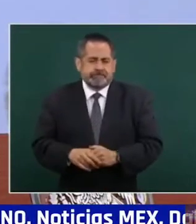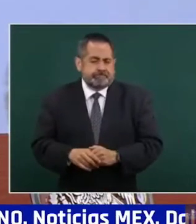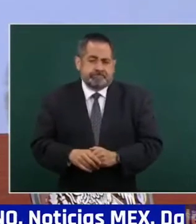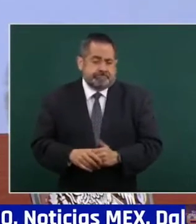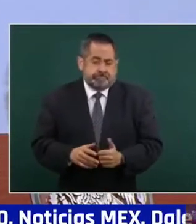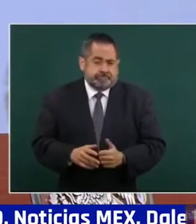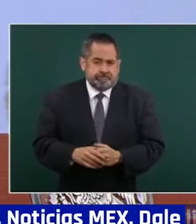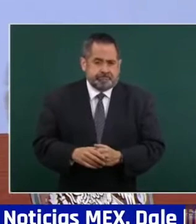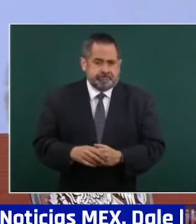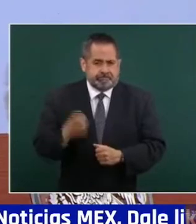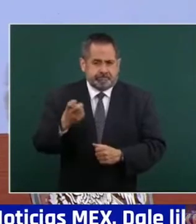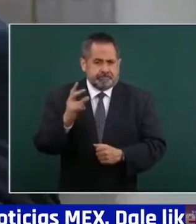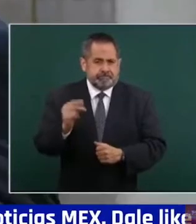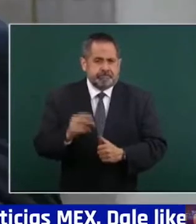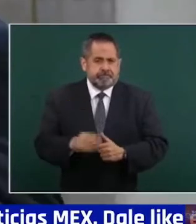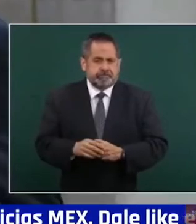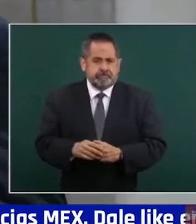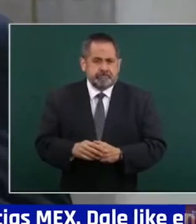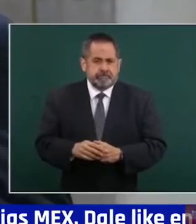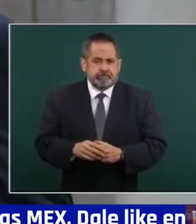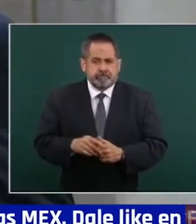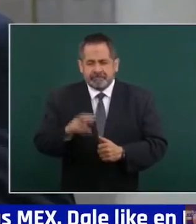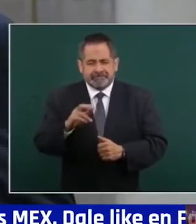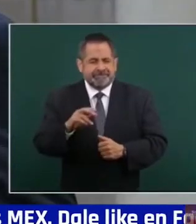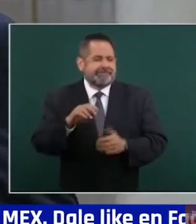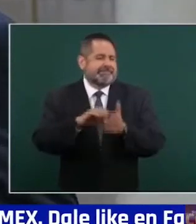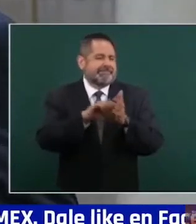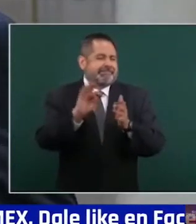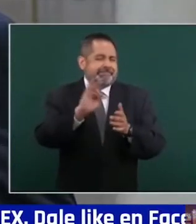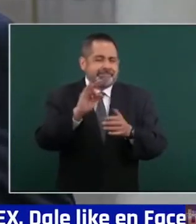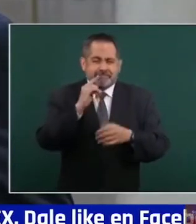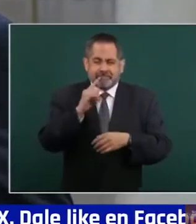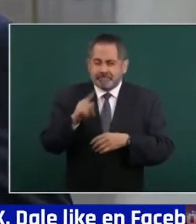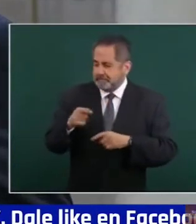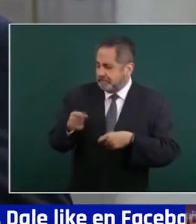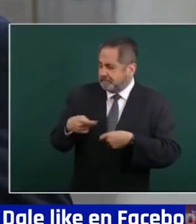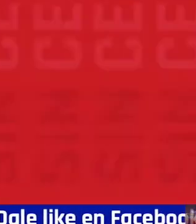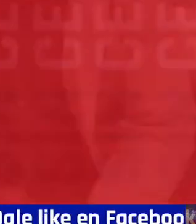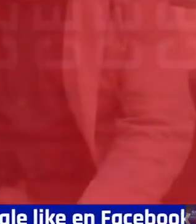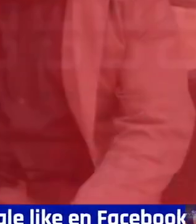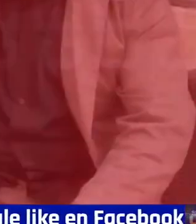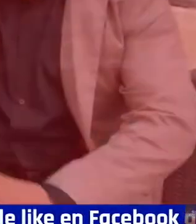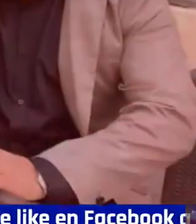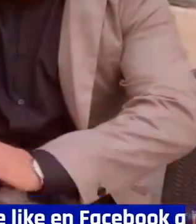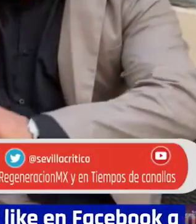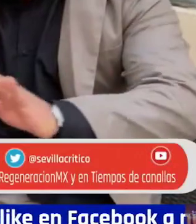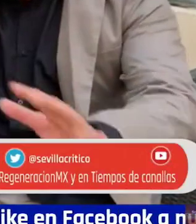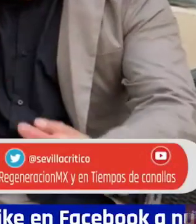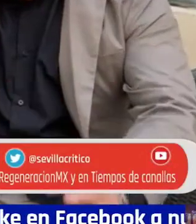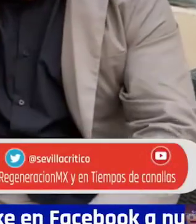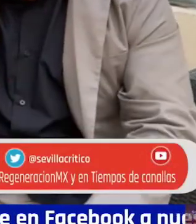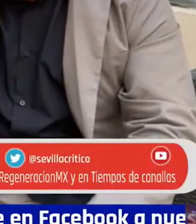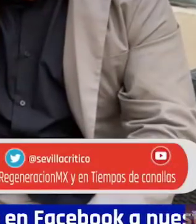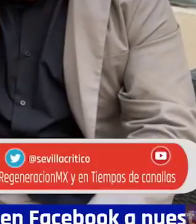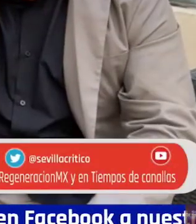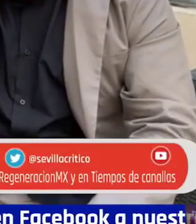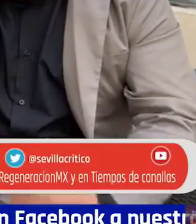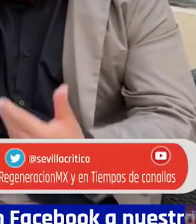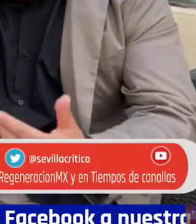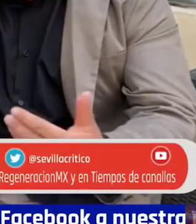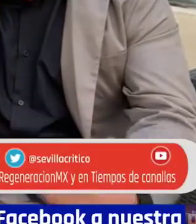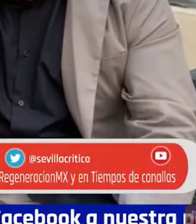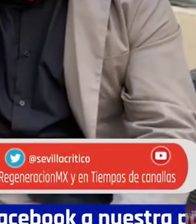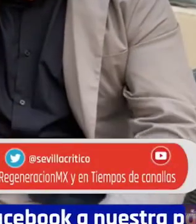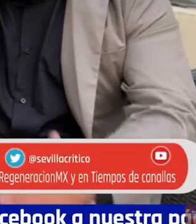ciudadano, veo que está entregando resultados y esos resultados están a la vista, saltan. La gente lo